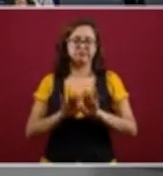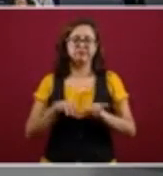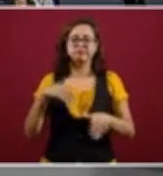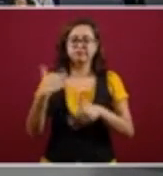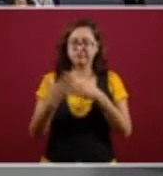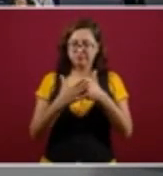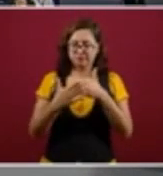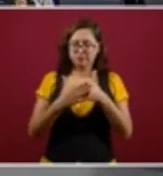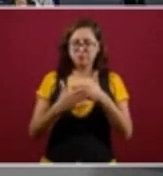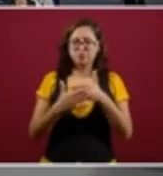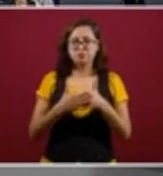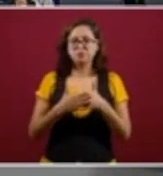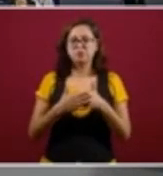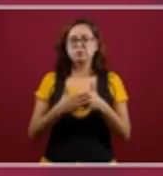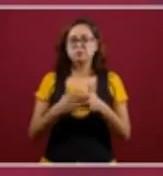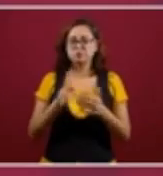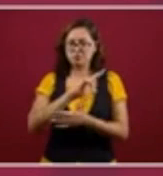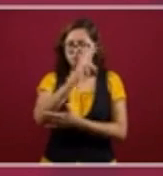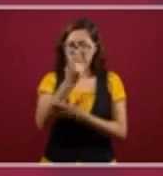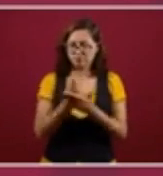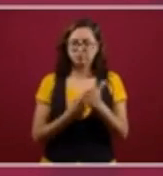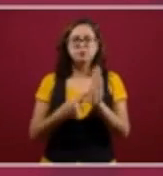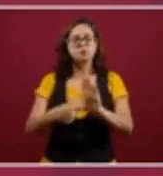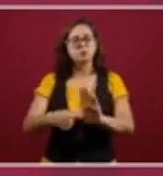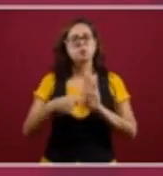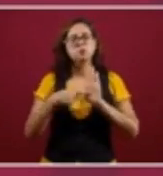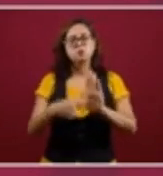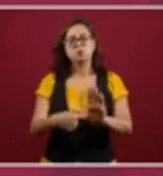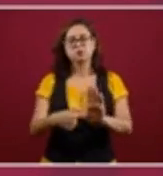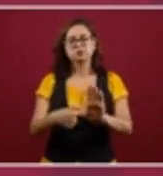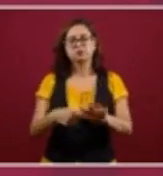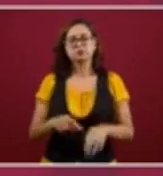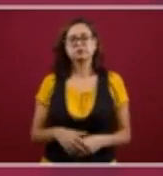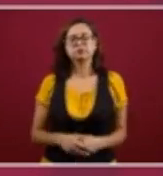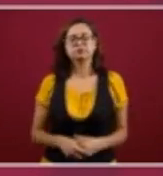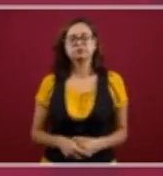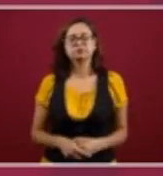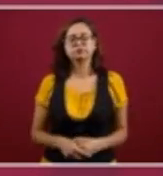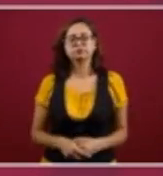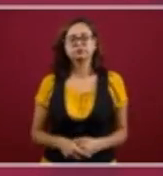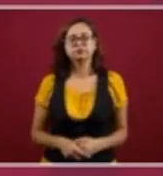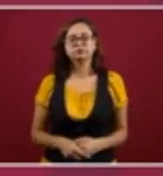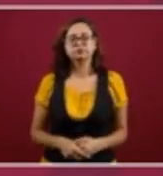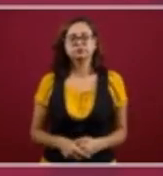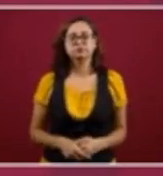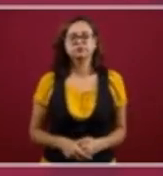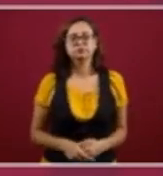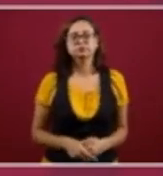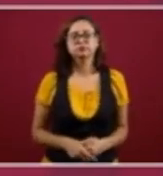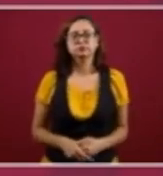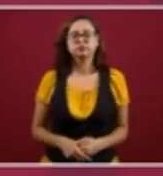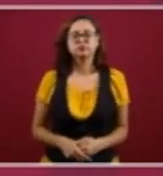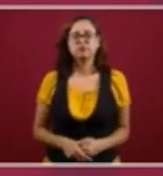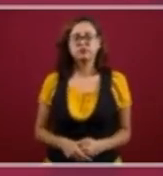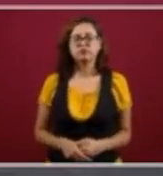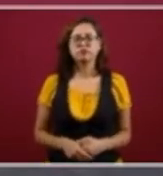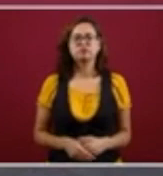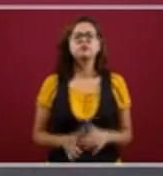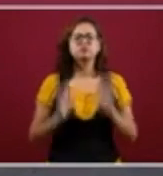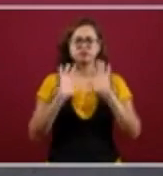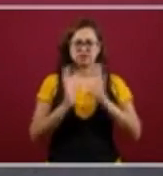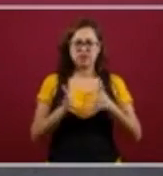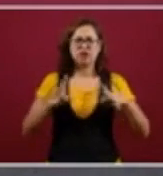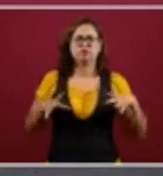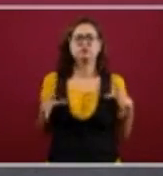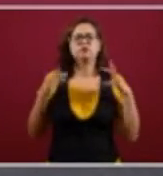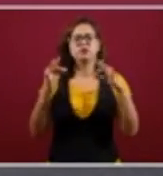pronto vamos a presentar el programa, porque incluso ya se creó el Instituto de la Salud para el